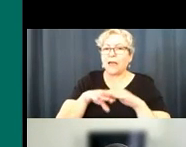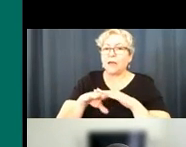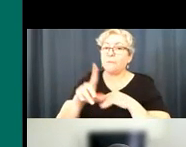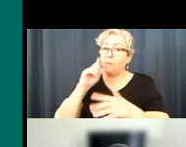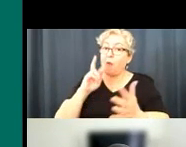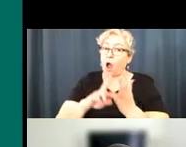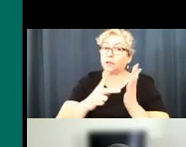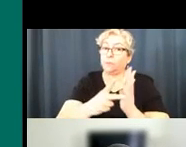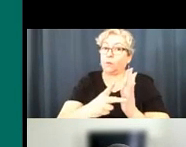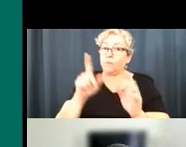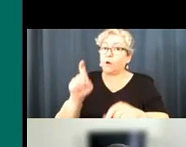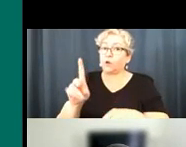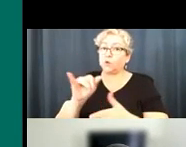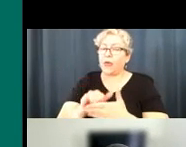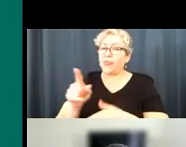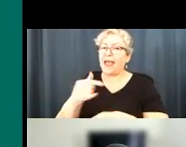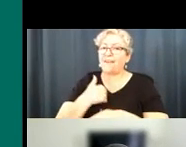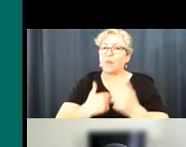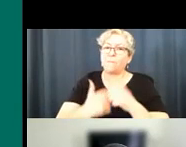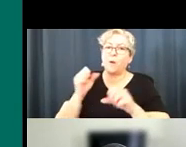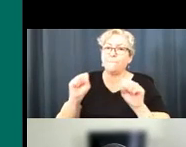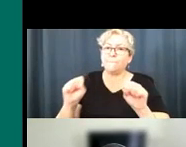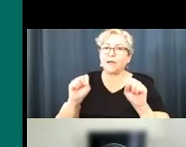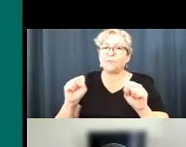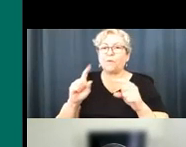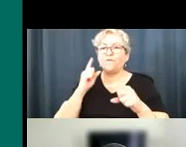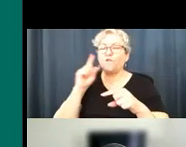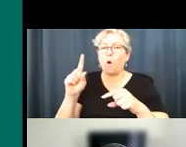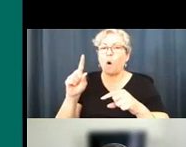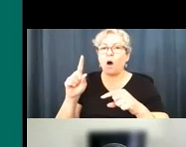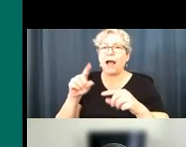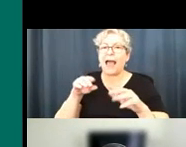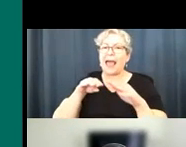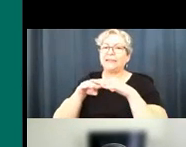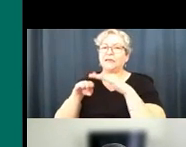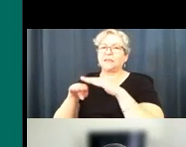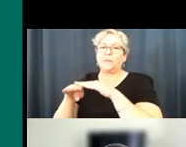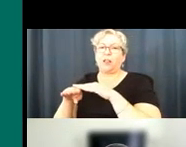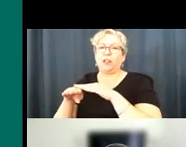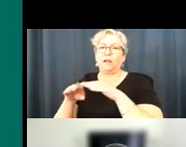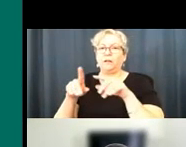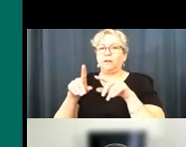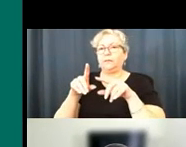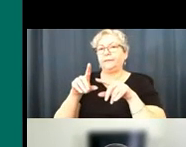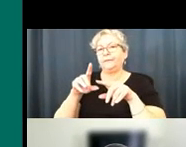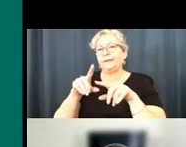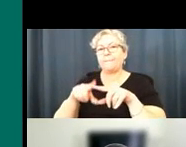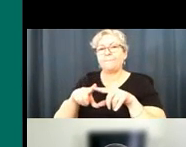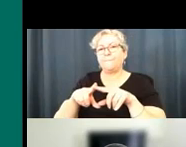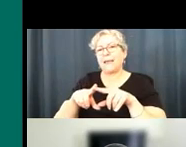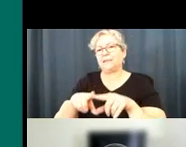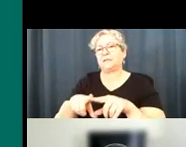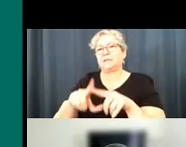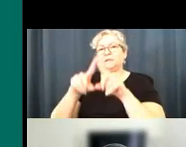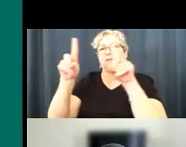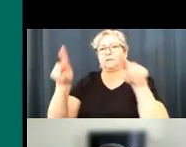accesible. Usted tiene que ser bastante deliberado, pero siempre tienen el más potencial para que sea lo más accesible